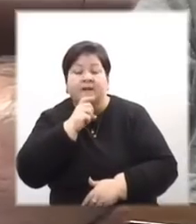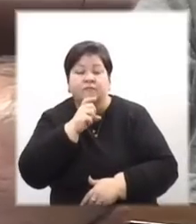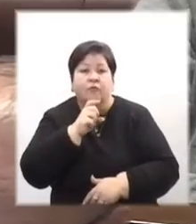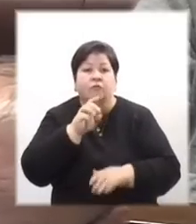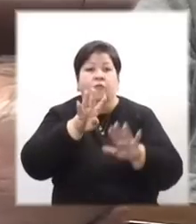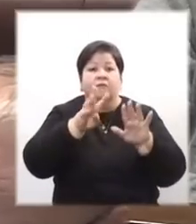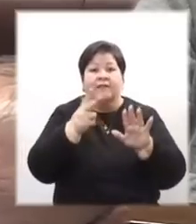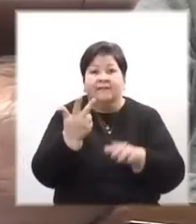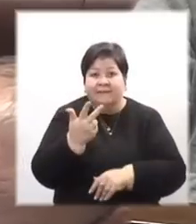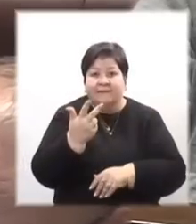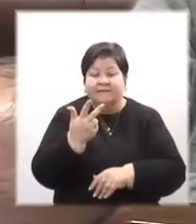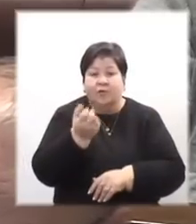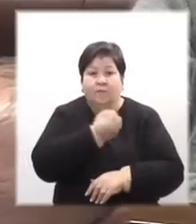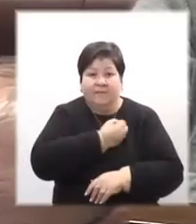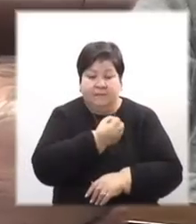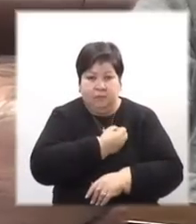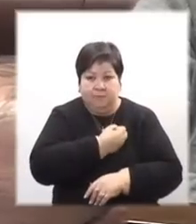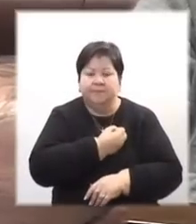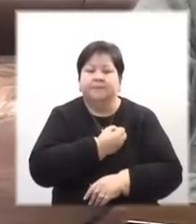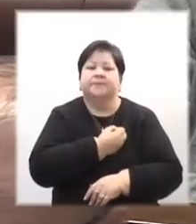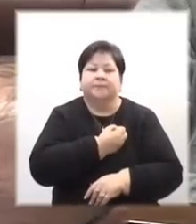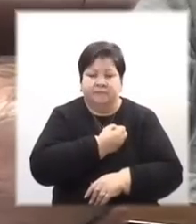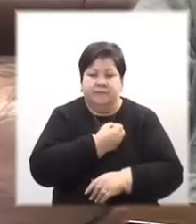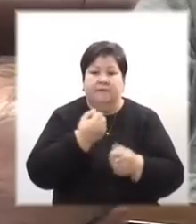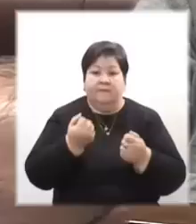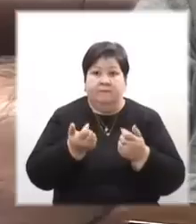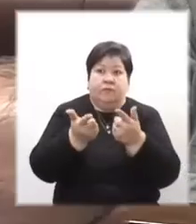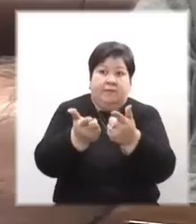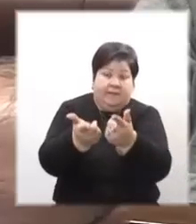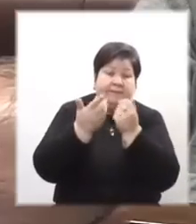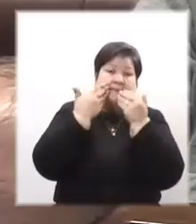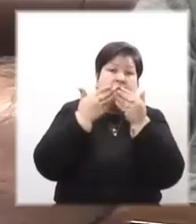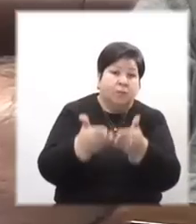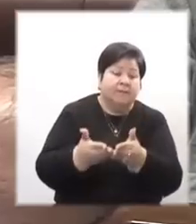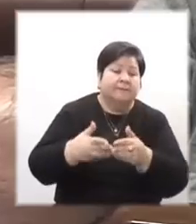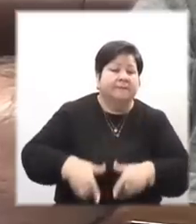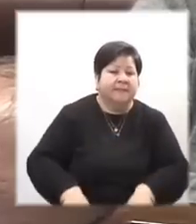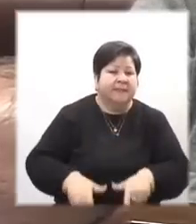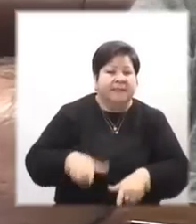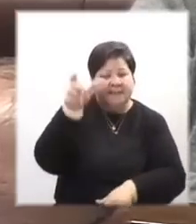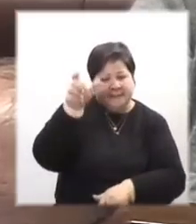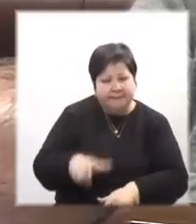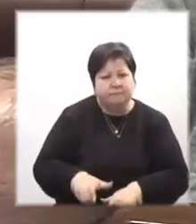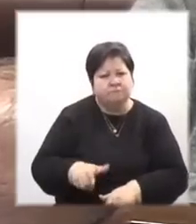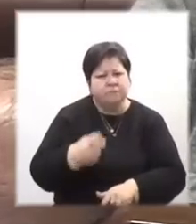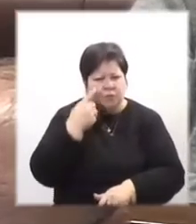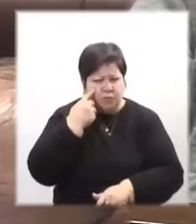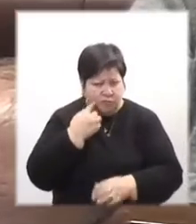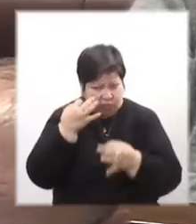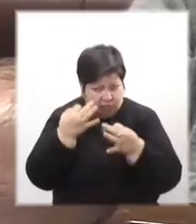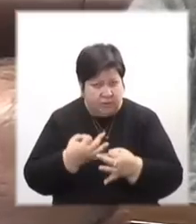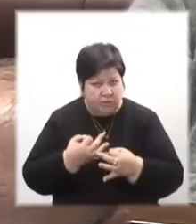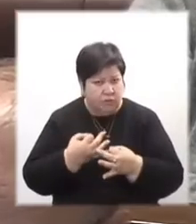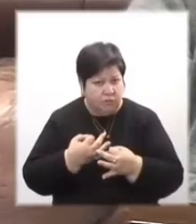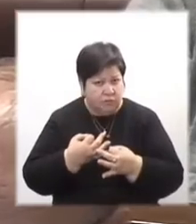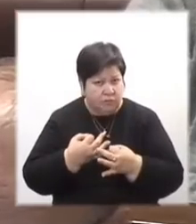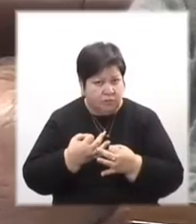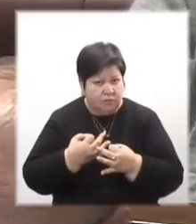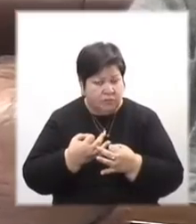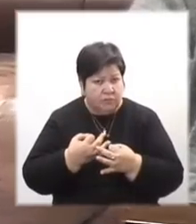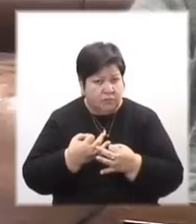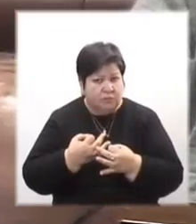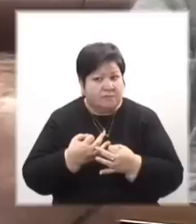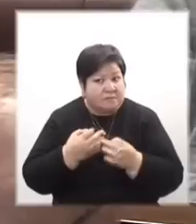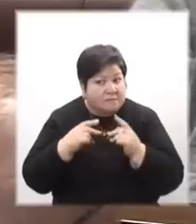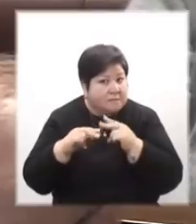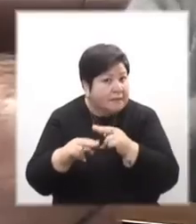total de 93. Nosotros le vamos a dejar una de las preguntas al ministro para saber si esa cifra es correcta y si